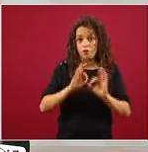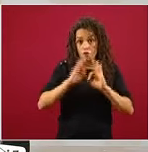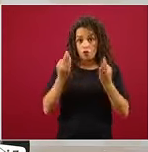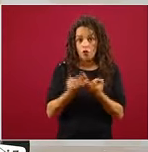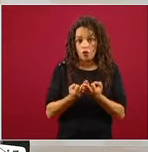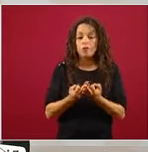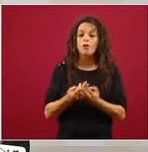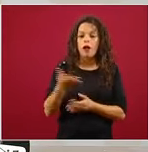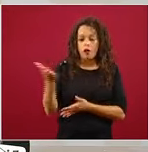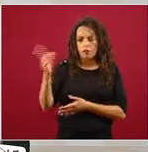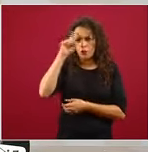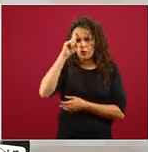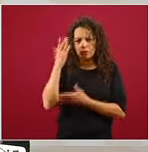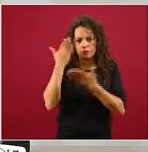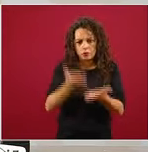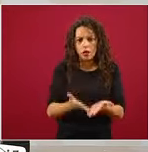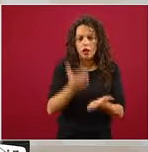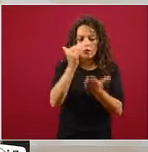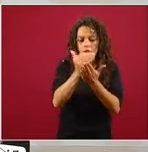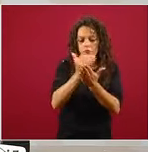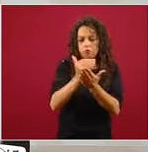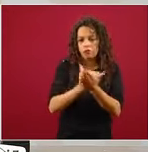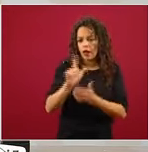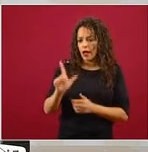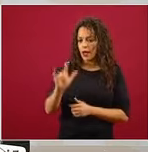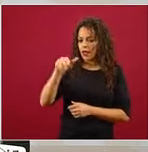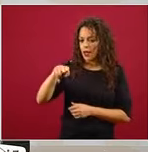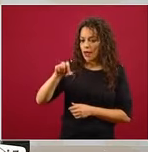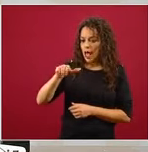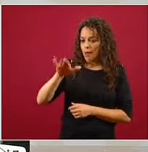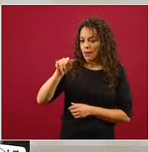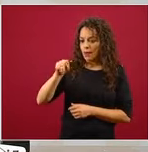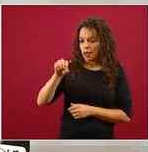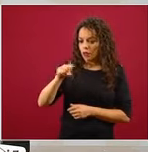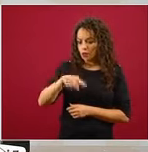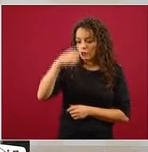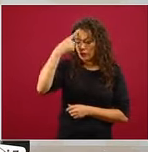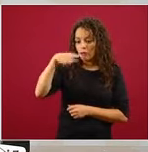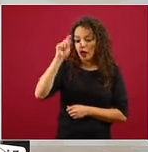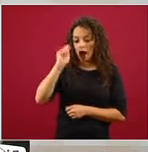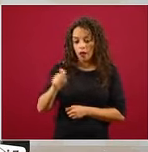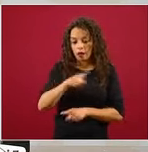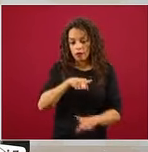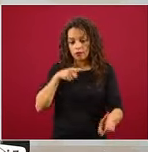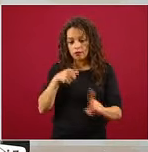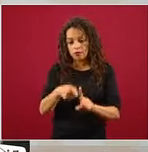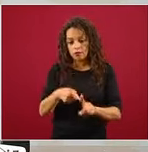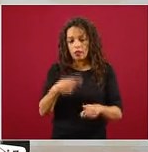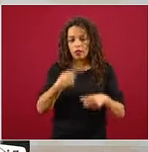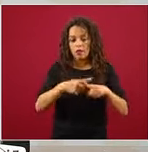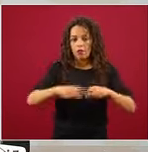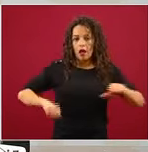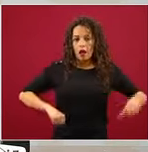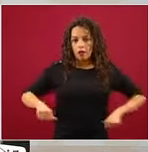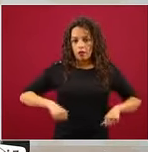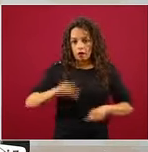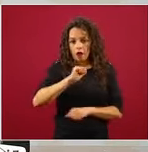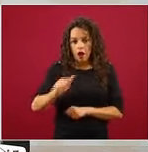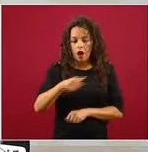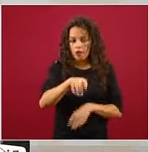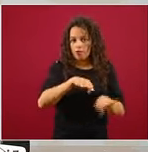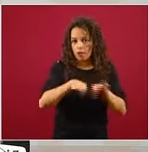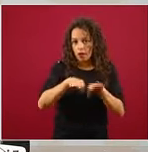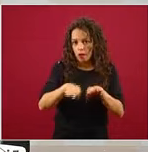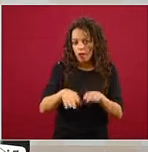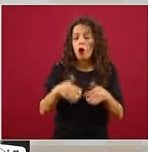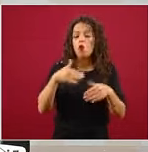lineamientos que fueron formulados para los sectores económicos y están en el portal coronavirus.gov.mx